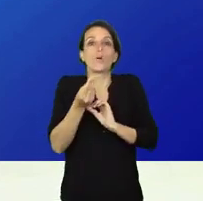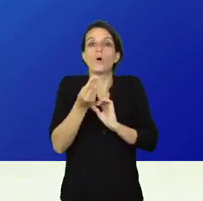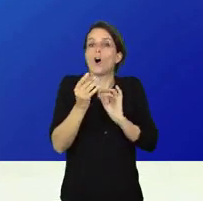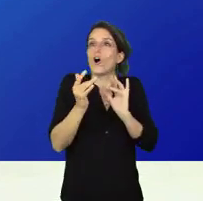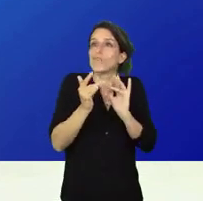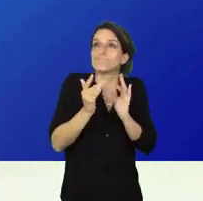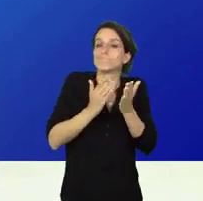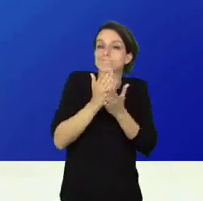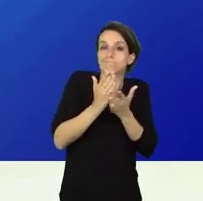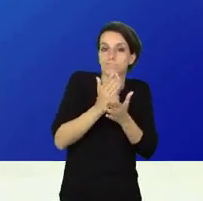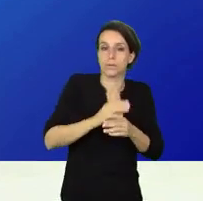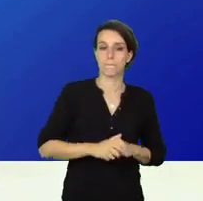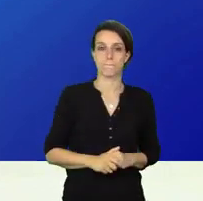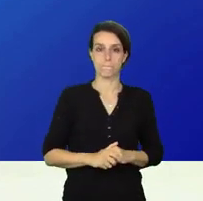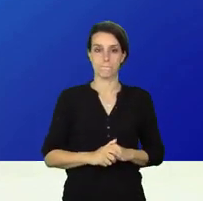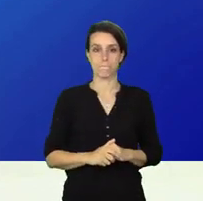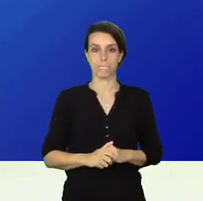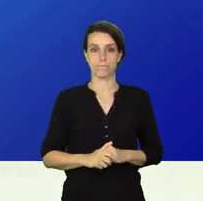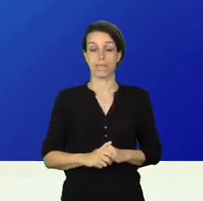hilo conductor.